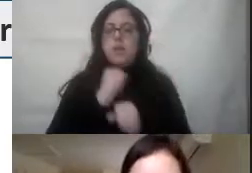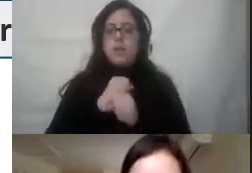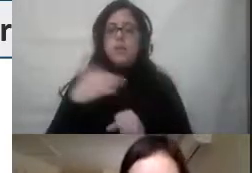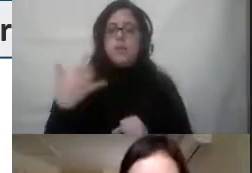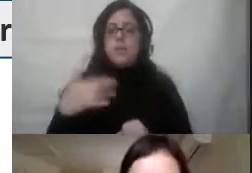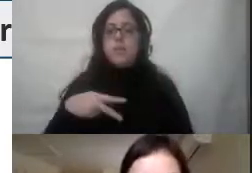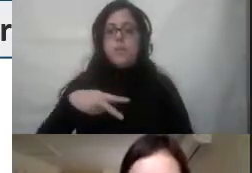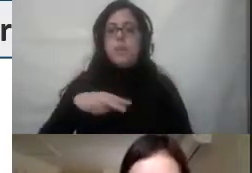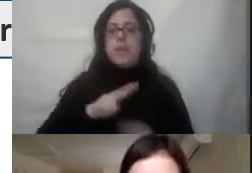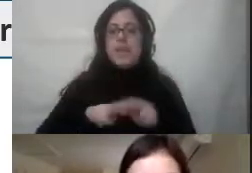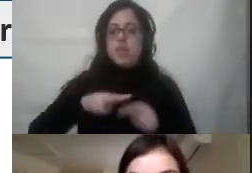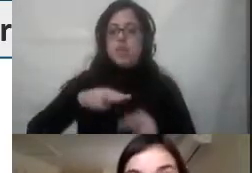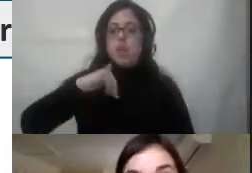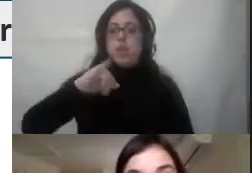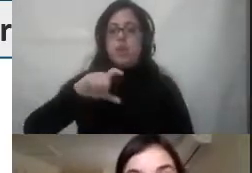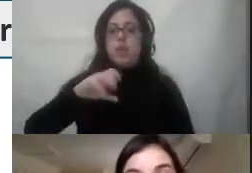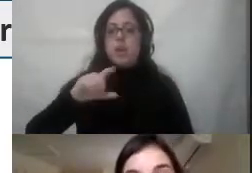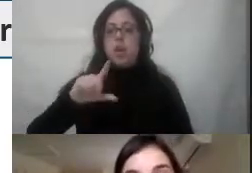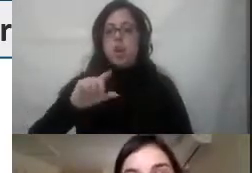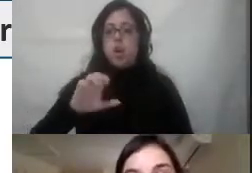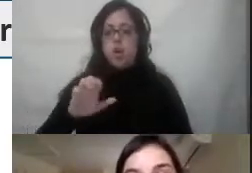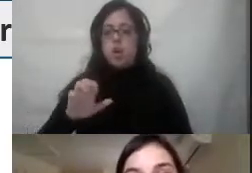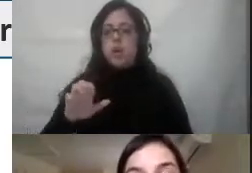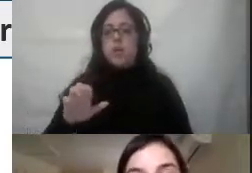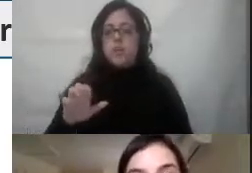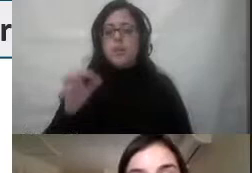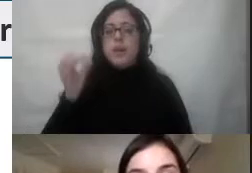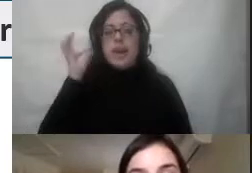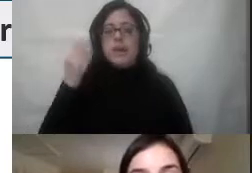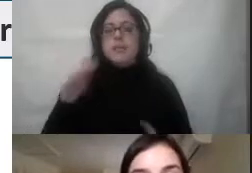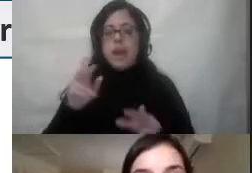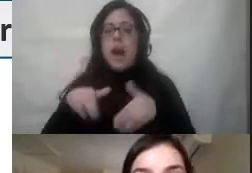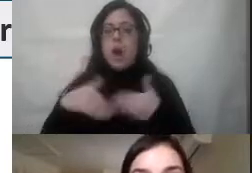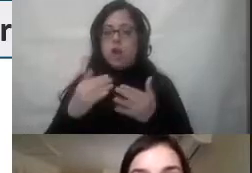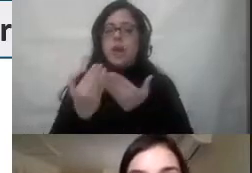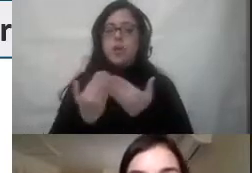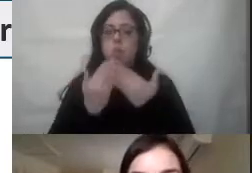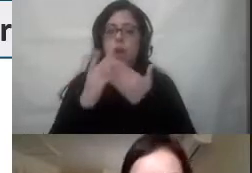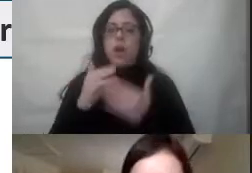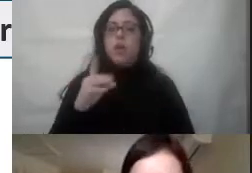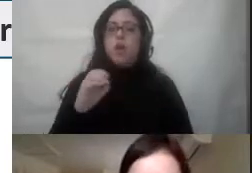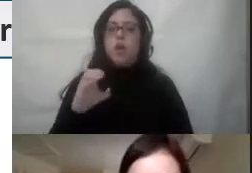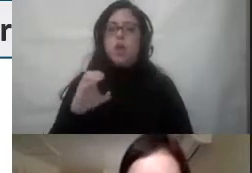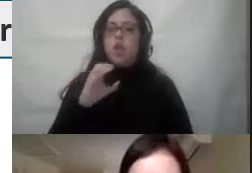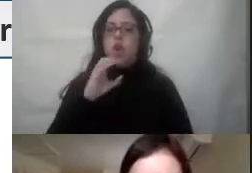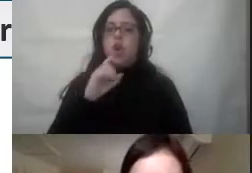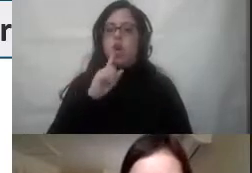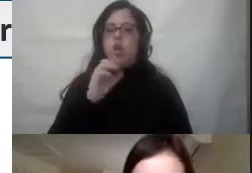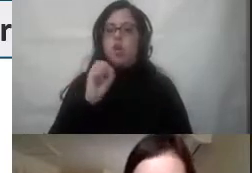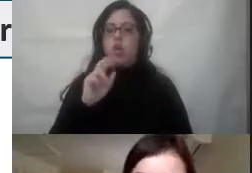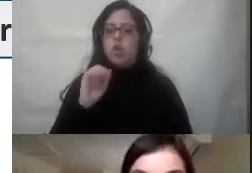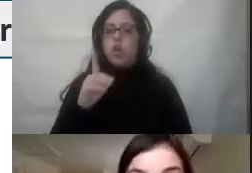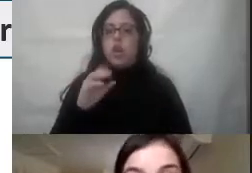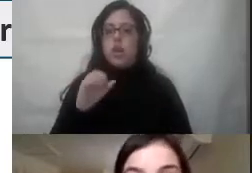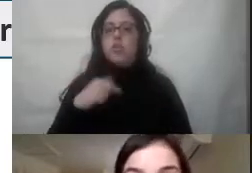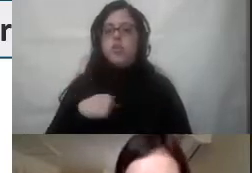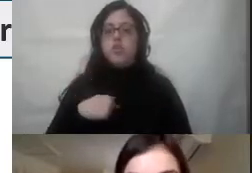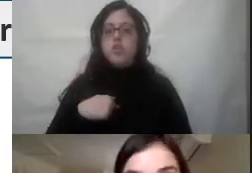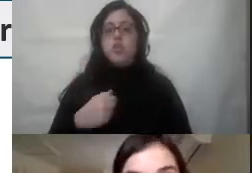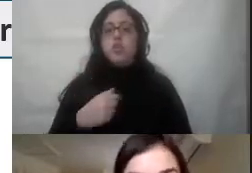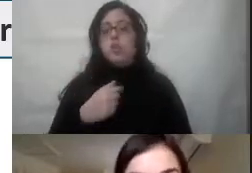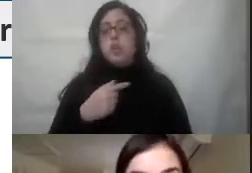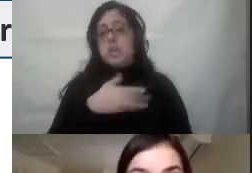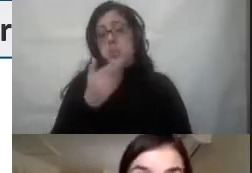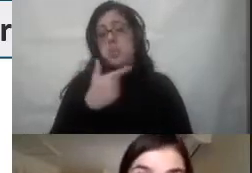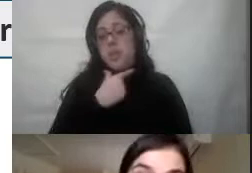Nicole. Ella está haciendo su tesis doctoral sobre este tema, y yo les invito a llenar, si es que quieren saber